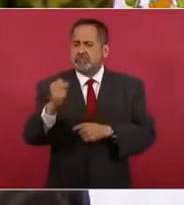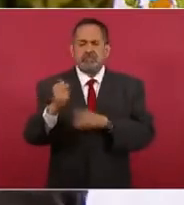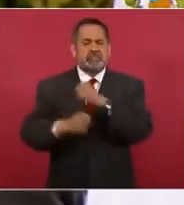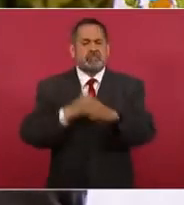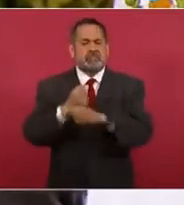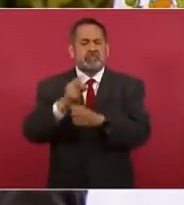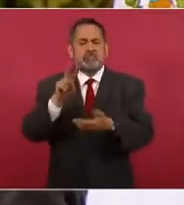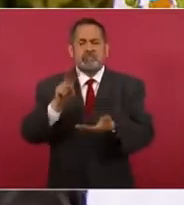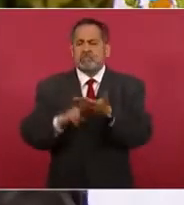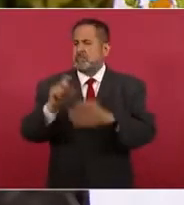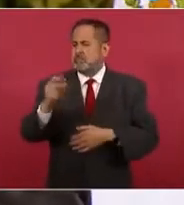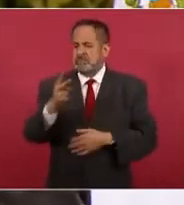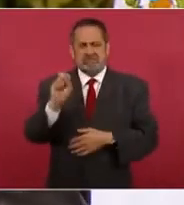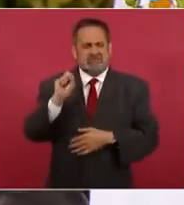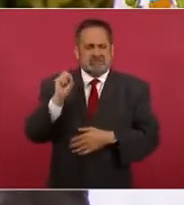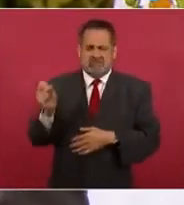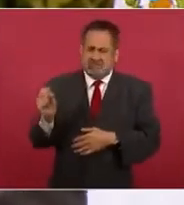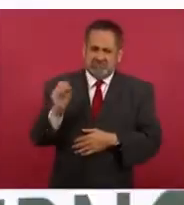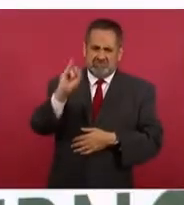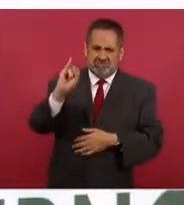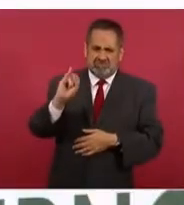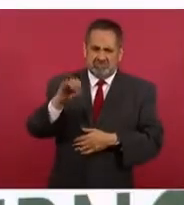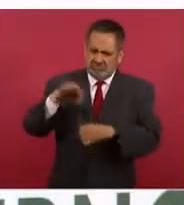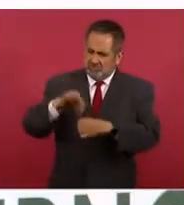septiembre del 2024.